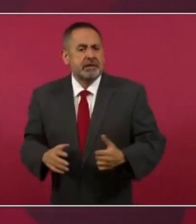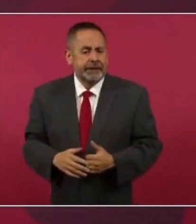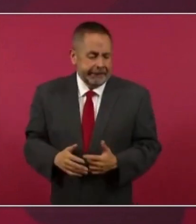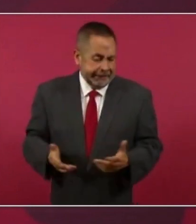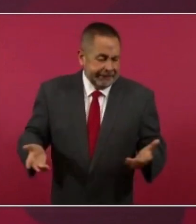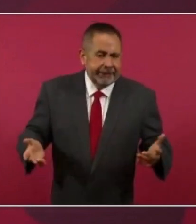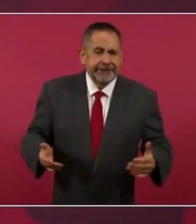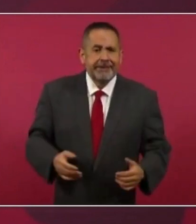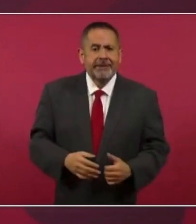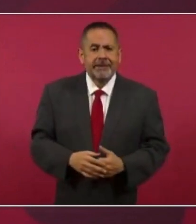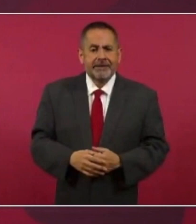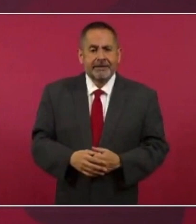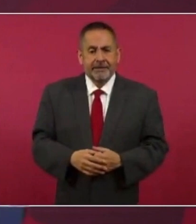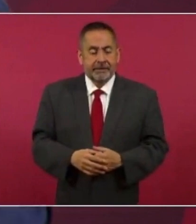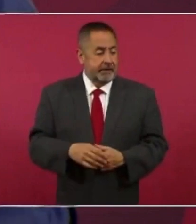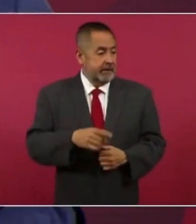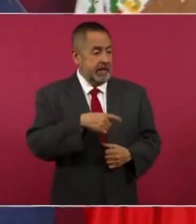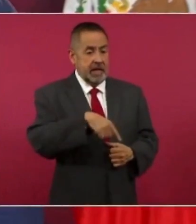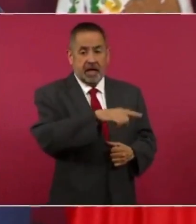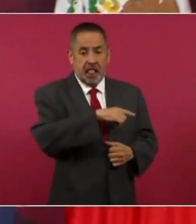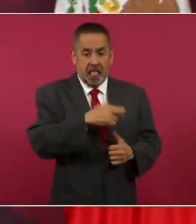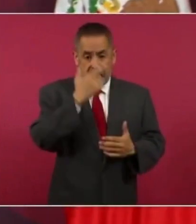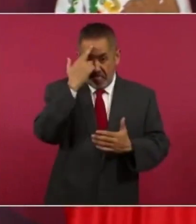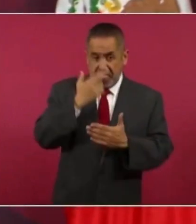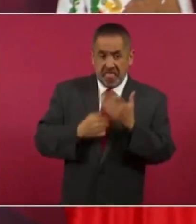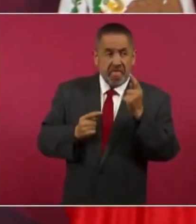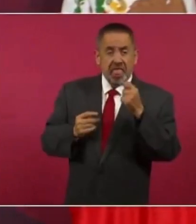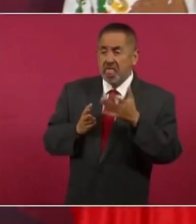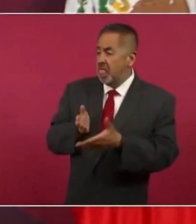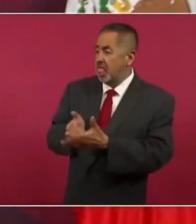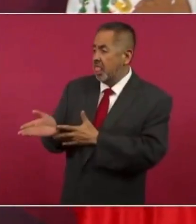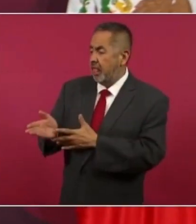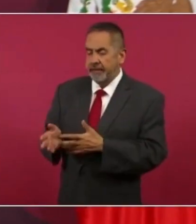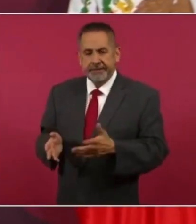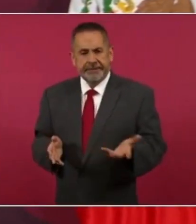Entonces, se viola la soberanía.